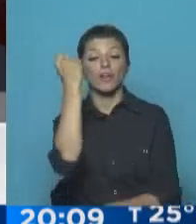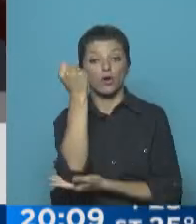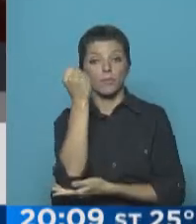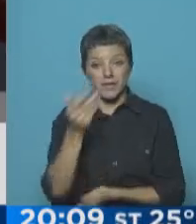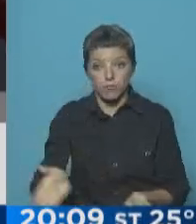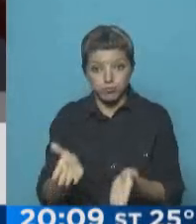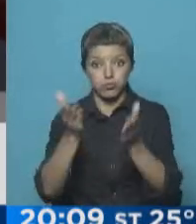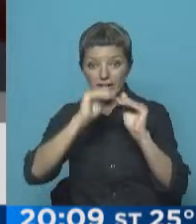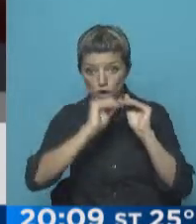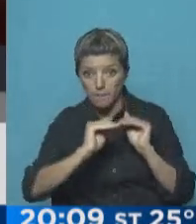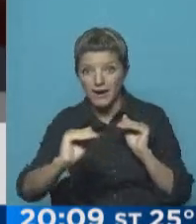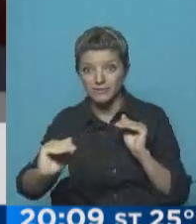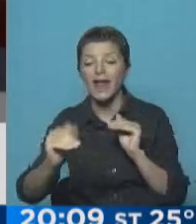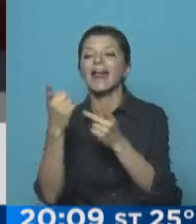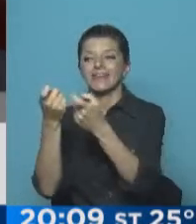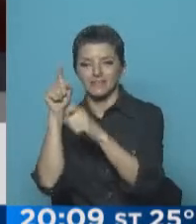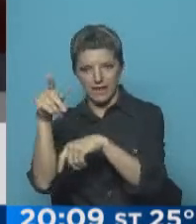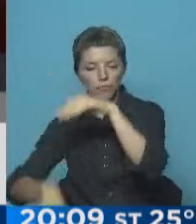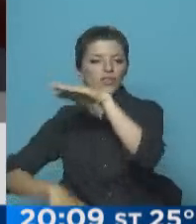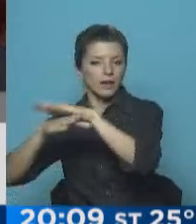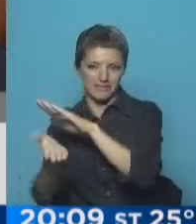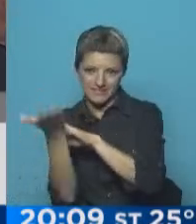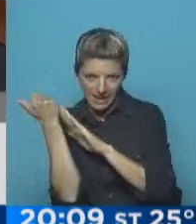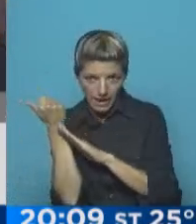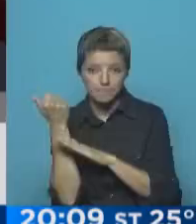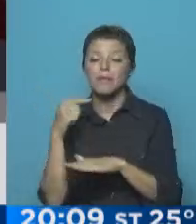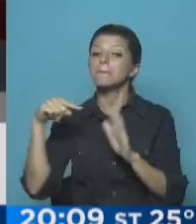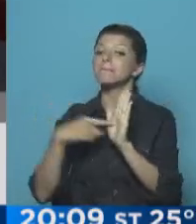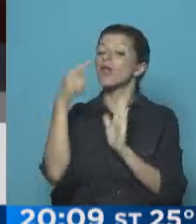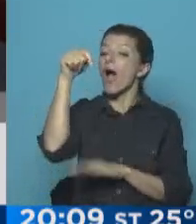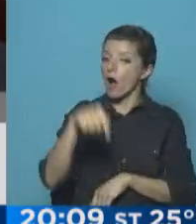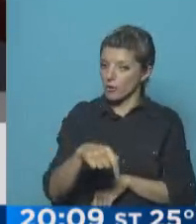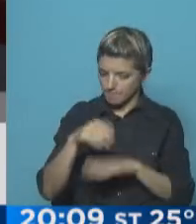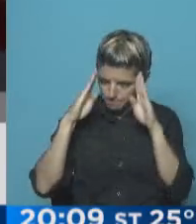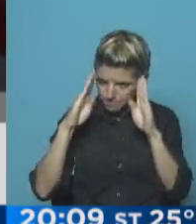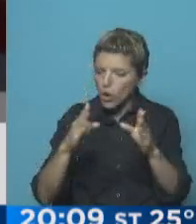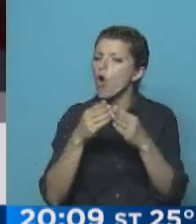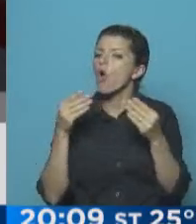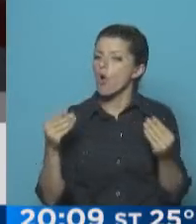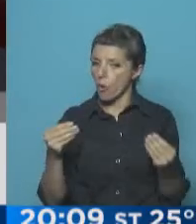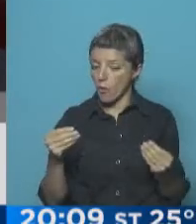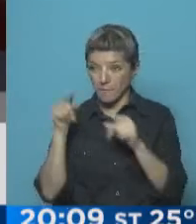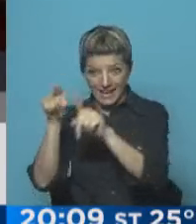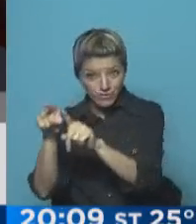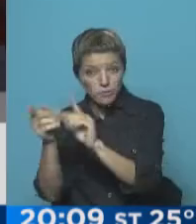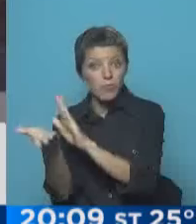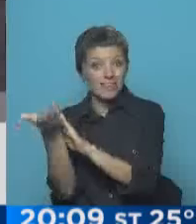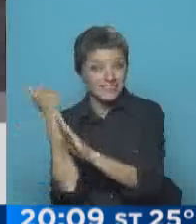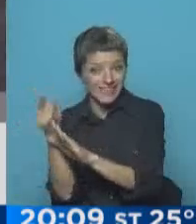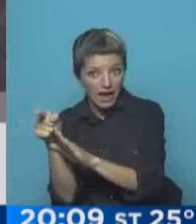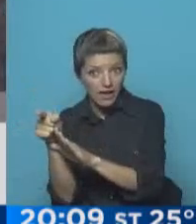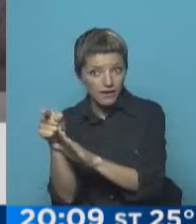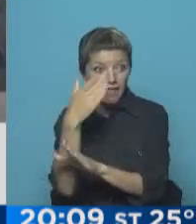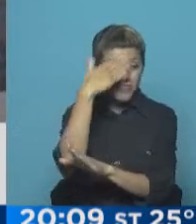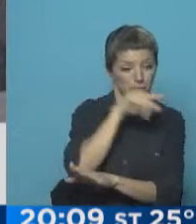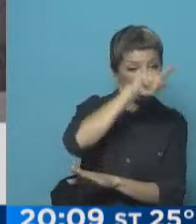economía, levantar el cepo, volver a tener un tipo de cambio unificado. La clave ahora es cómo se hace para que este levantamiento del cepo no